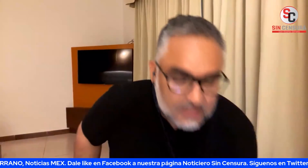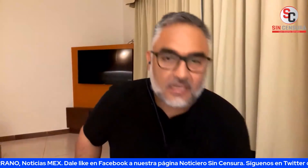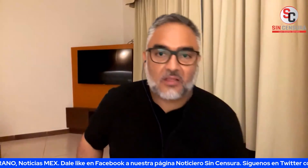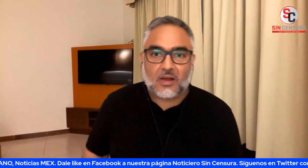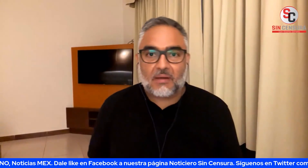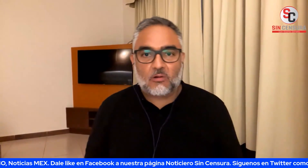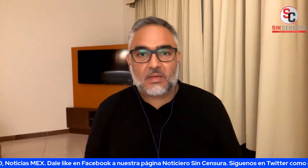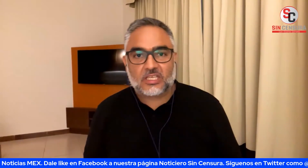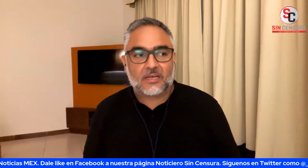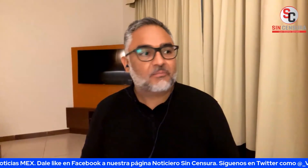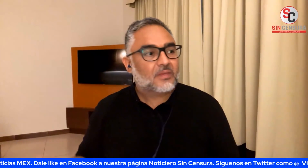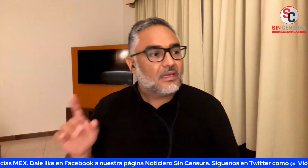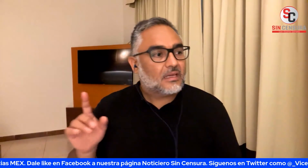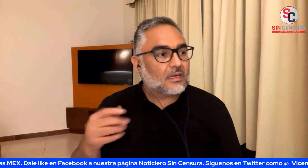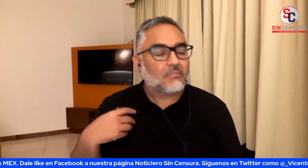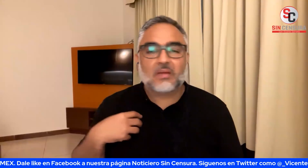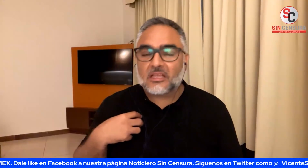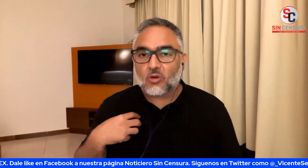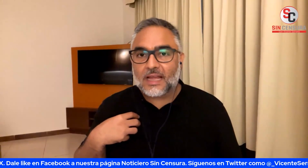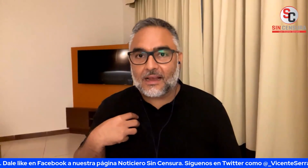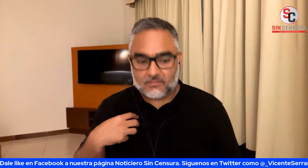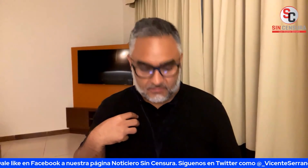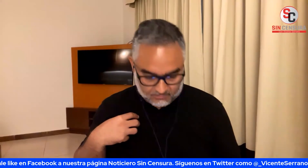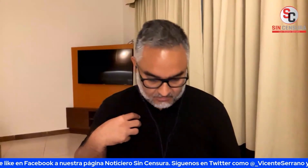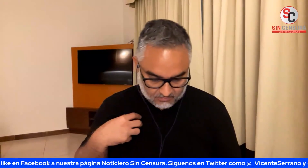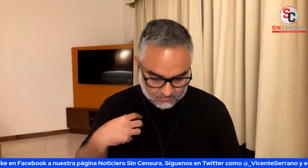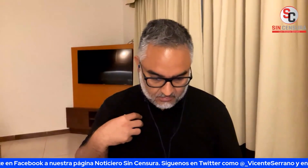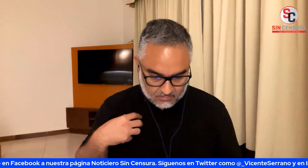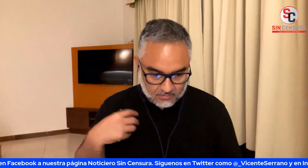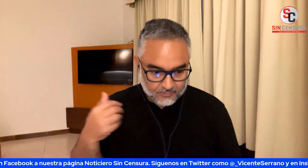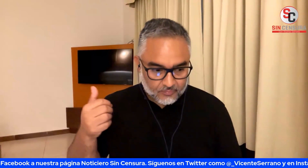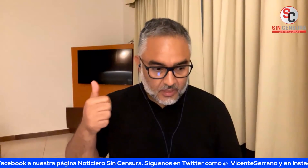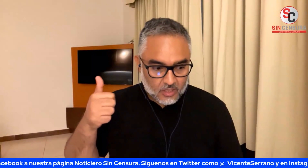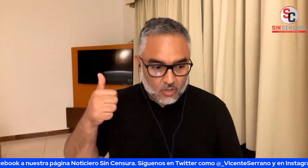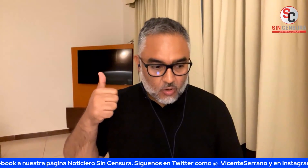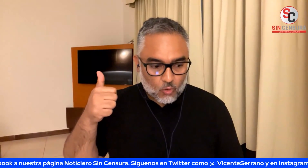favor, senadora Malú Micher. Mi editorial.